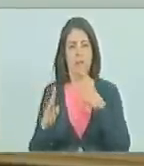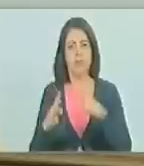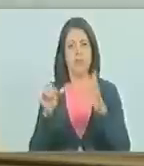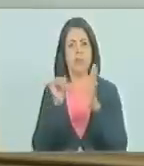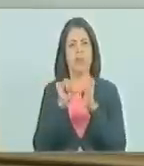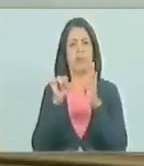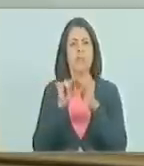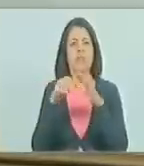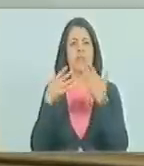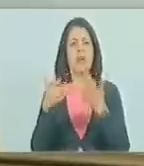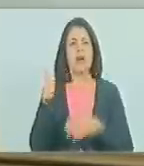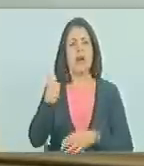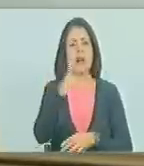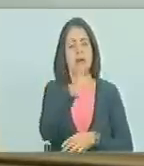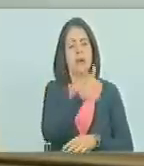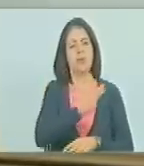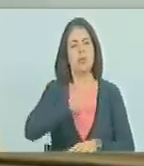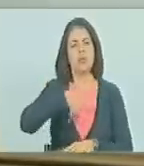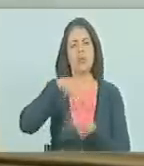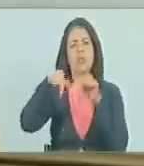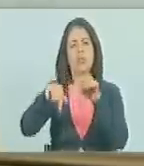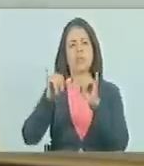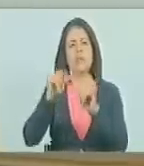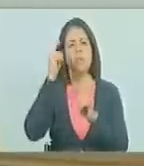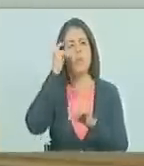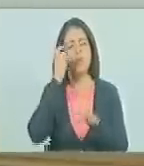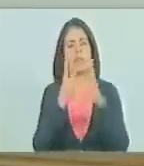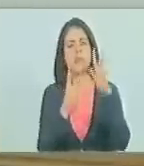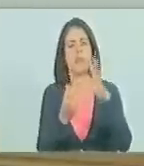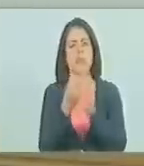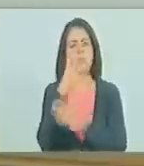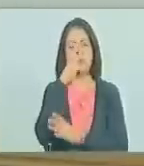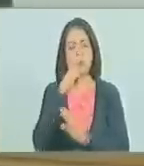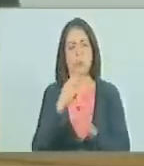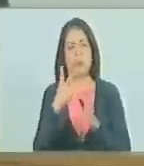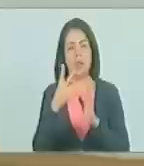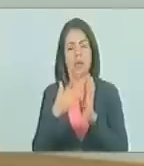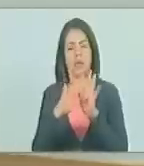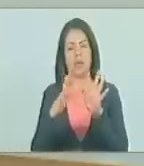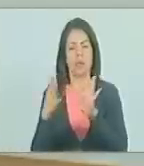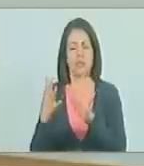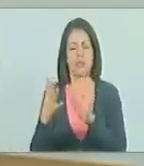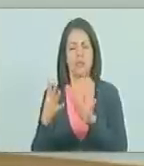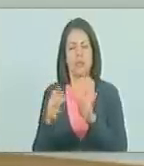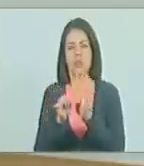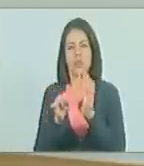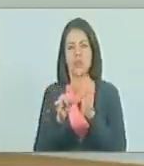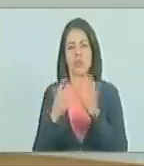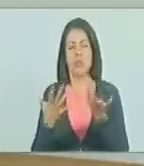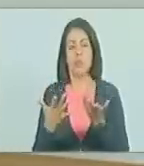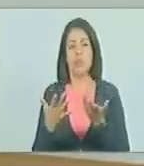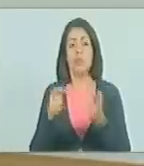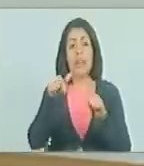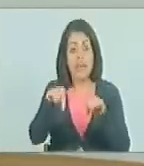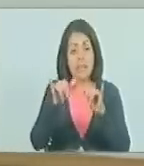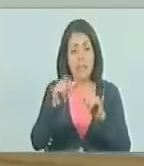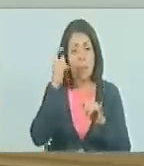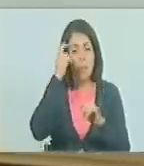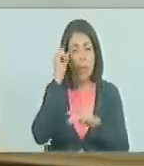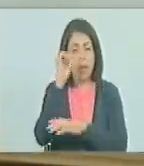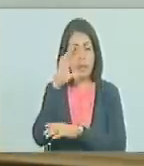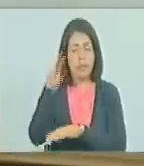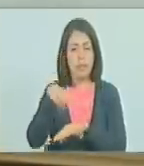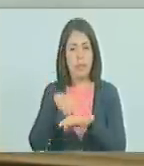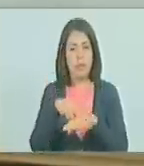¿Dónde estaba cada uno de nosotros el 7 de mayo de 2019? En este orden del día,